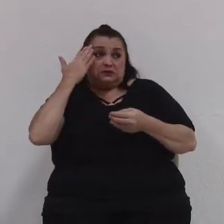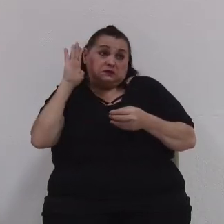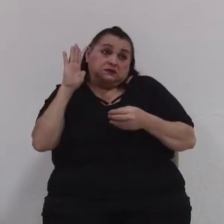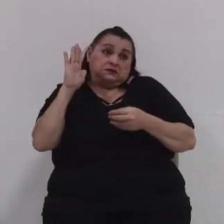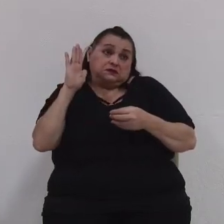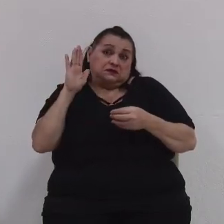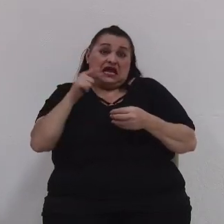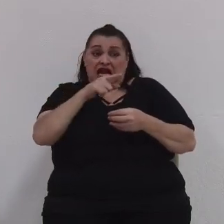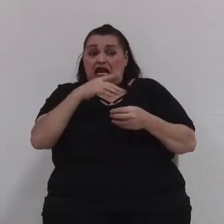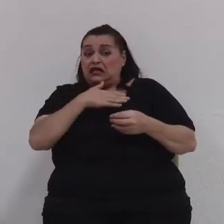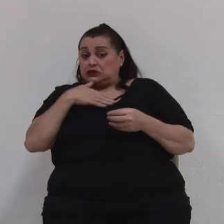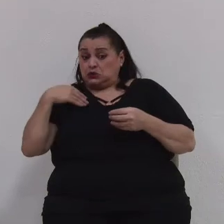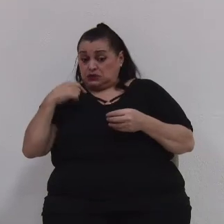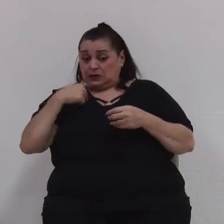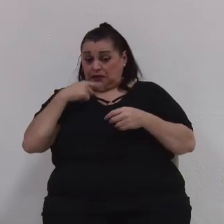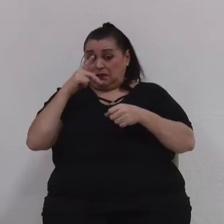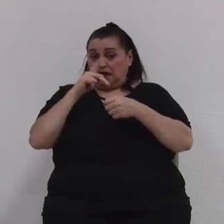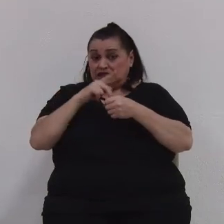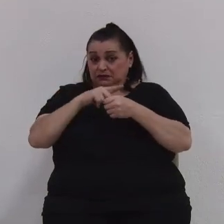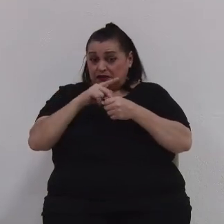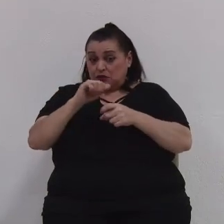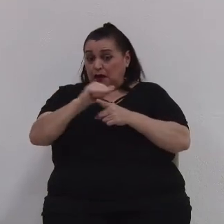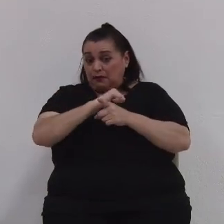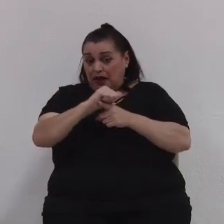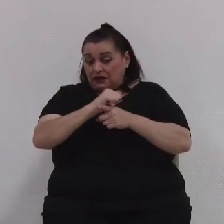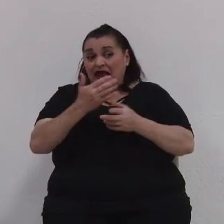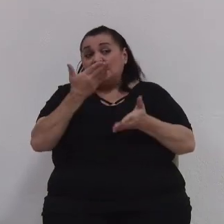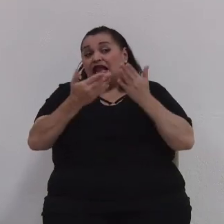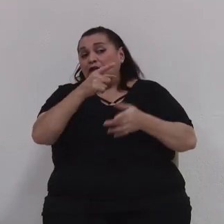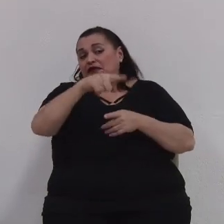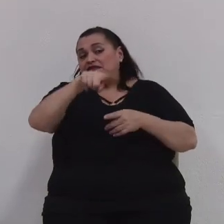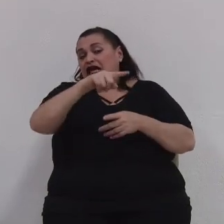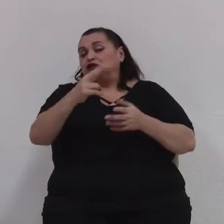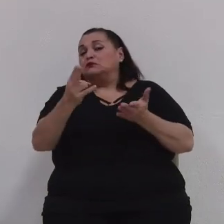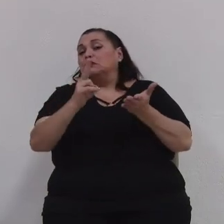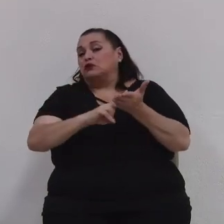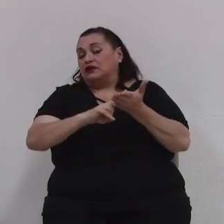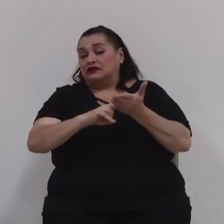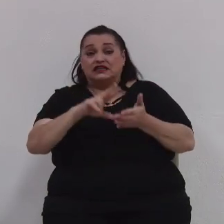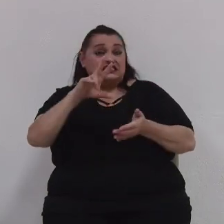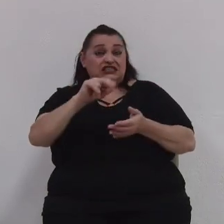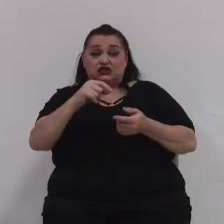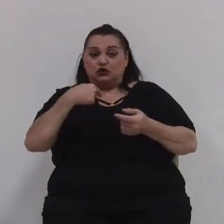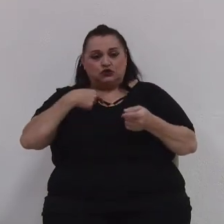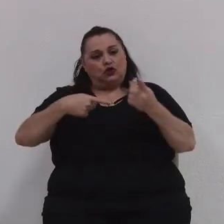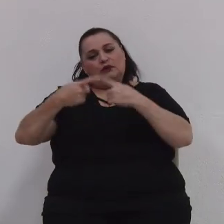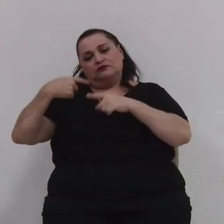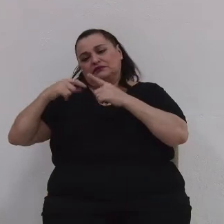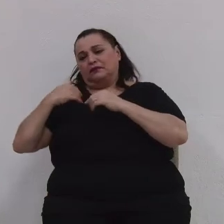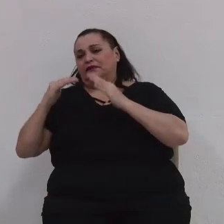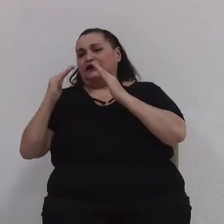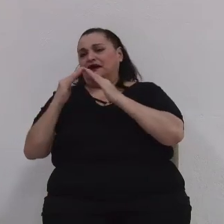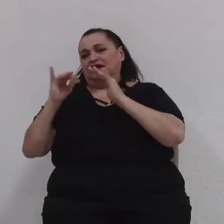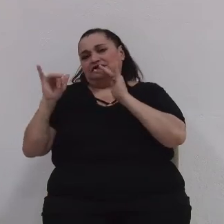si les gusta mi participación en la práctica, tal vez me contraten, y si no, me tengo que devolver a mi